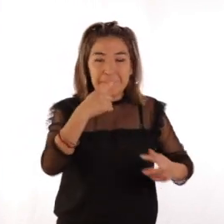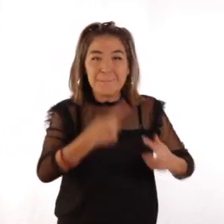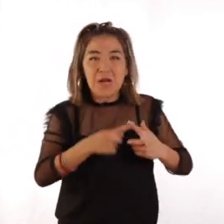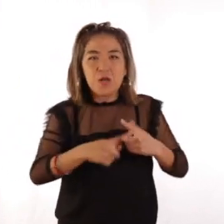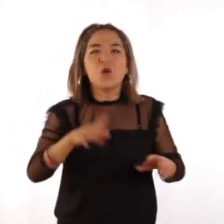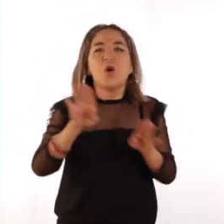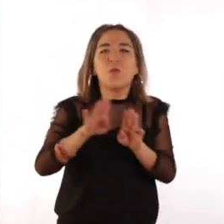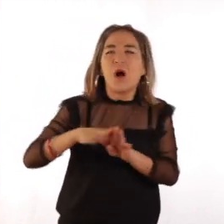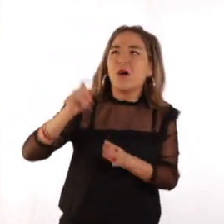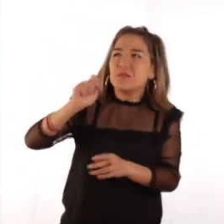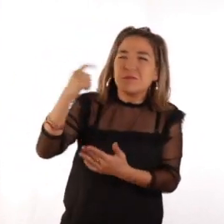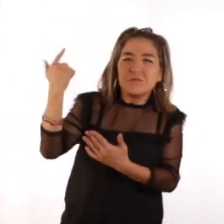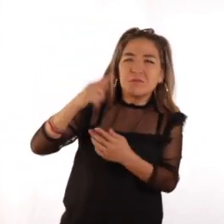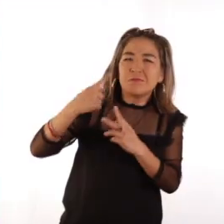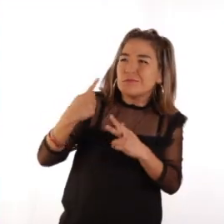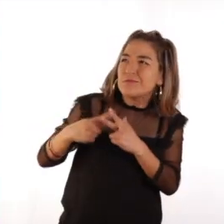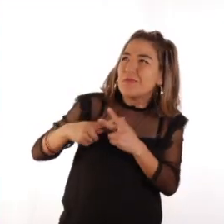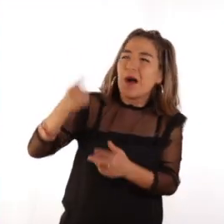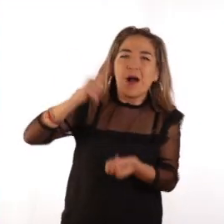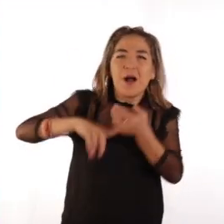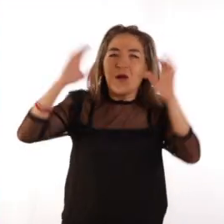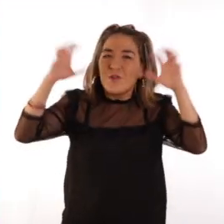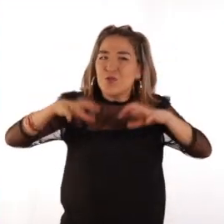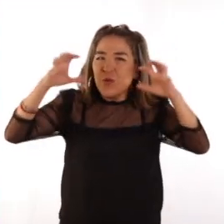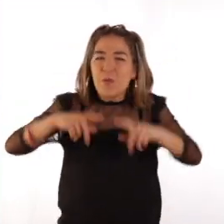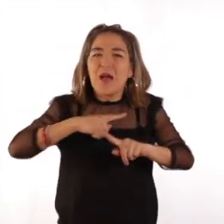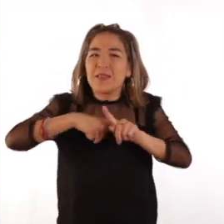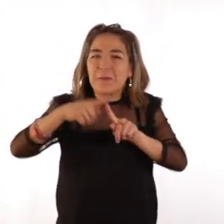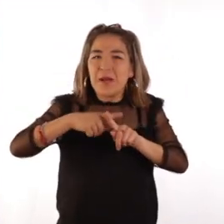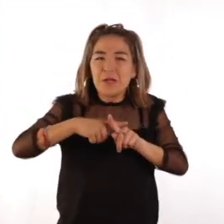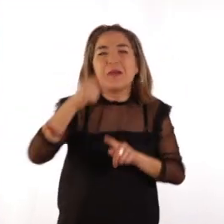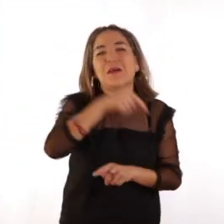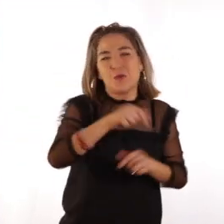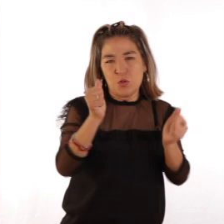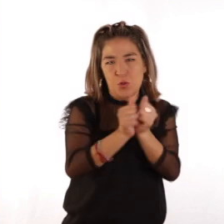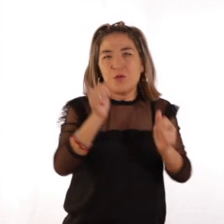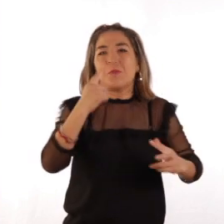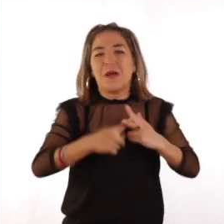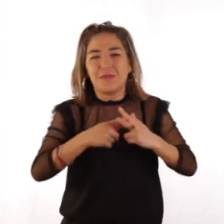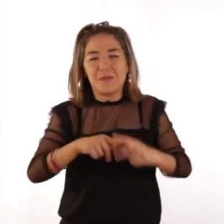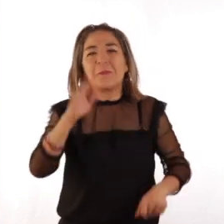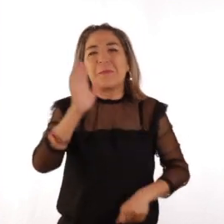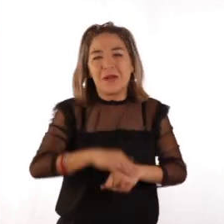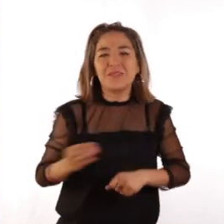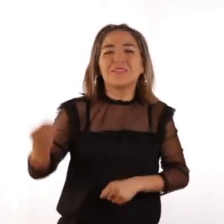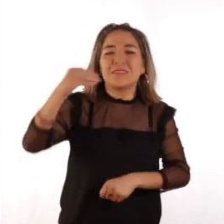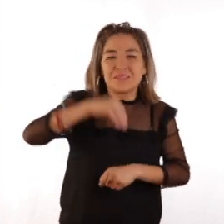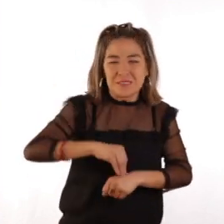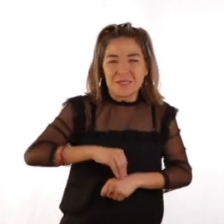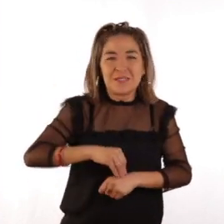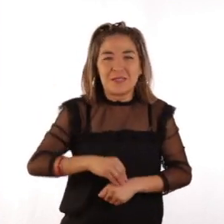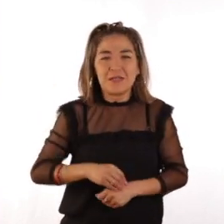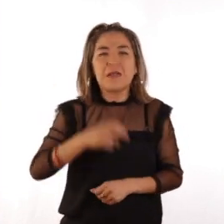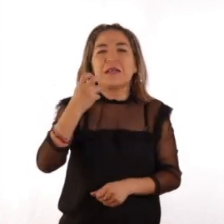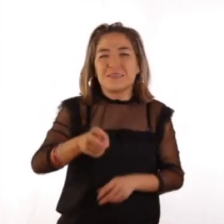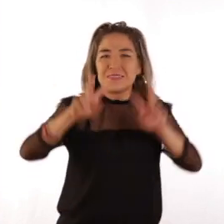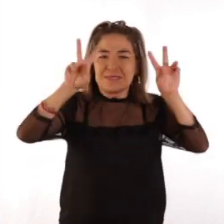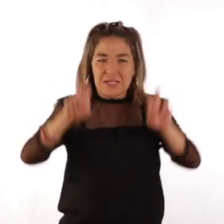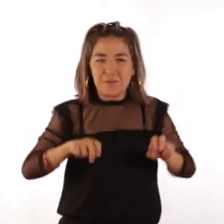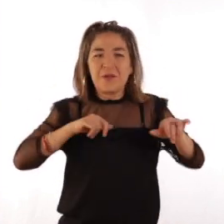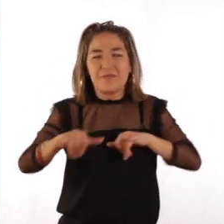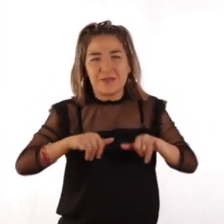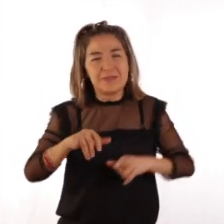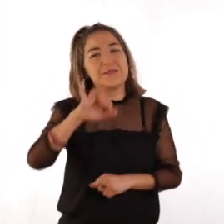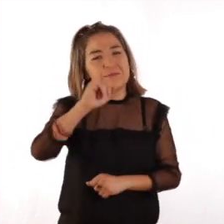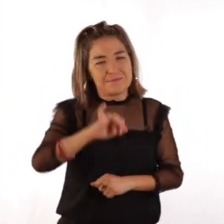predecir temperaturas y lluvias. Perfecto, y entonces con eso nosotros podemos aplicar muchísimas matemáticas en